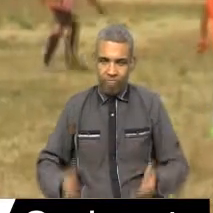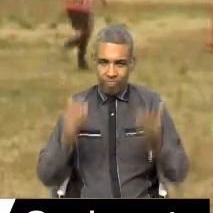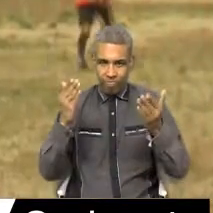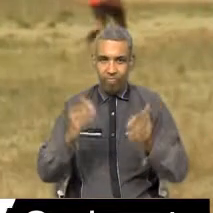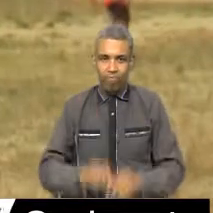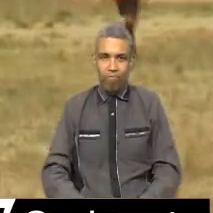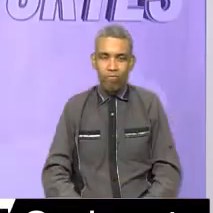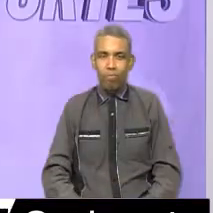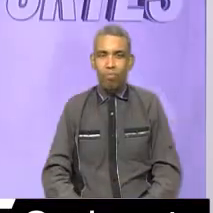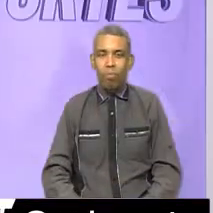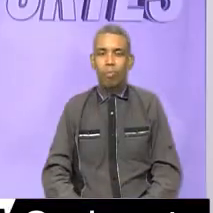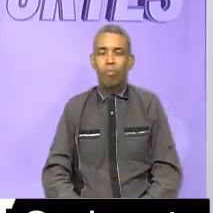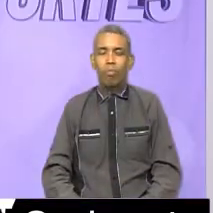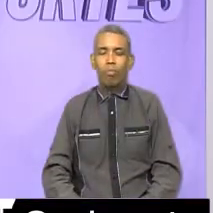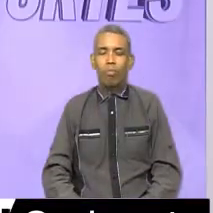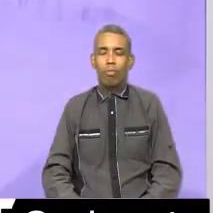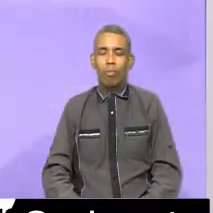tardes.